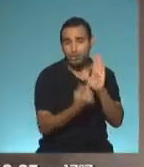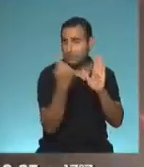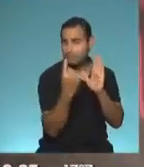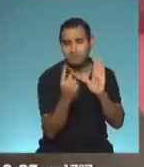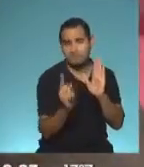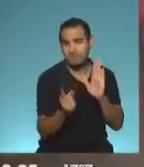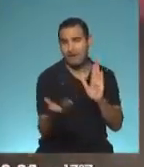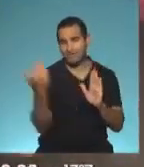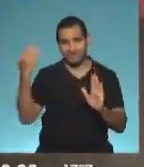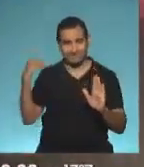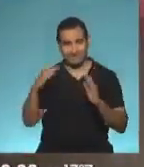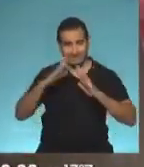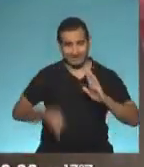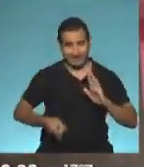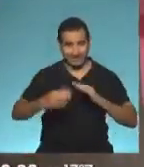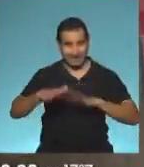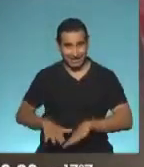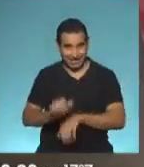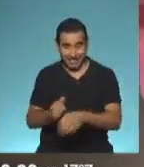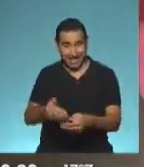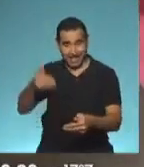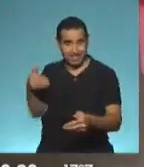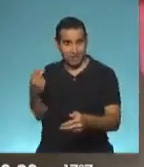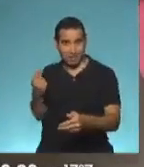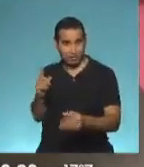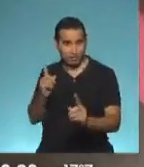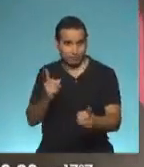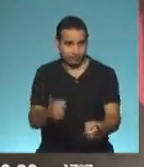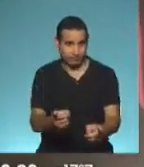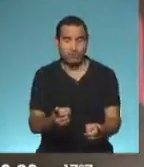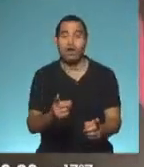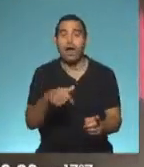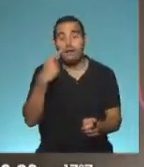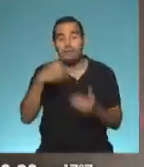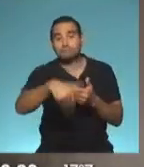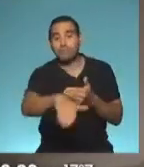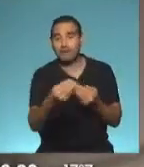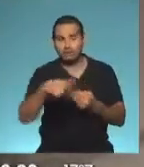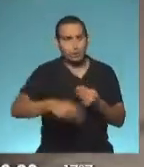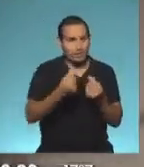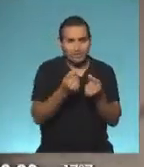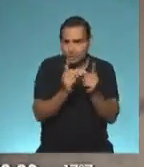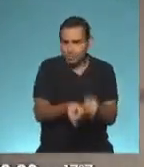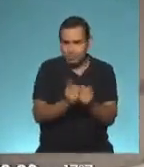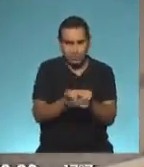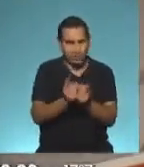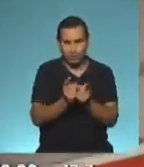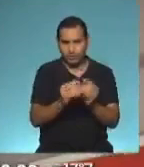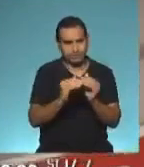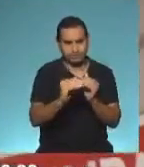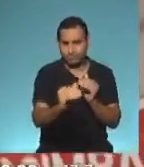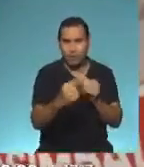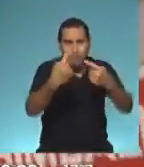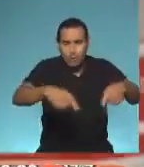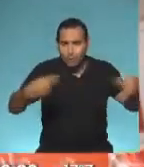de la de la 40 y no veremos de acá en adelante que lo que sucede nosotros tenemos todos los mismos precios tenemos todos los mismos productos